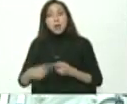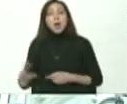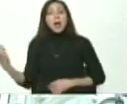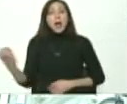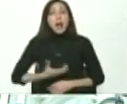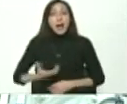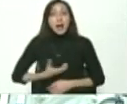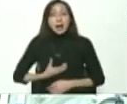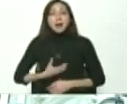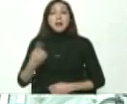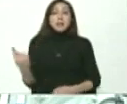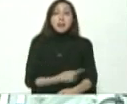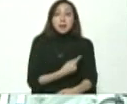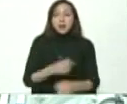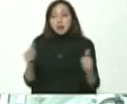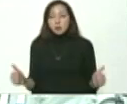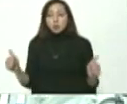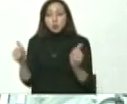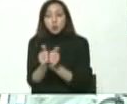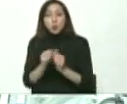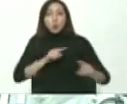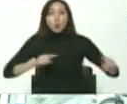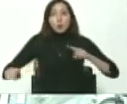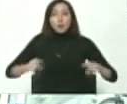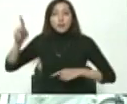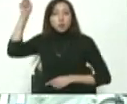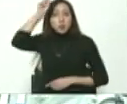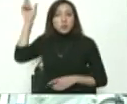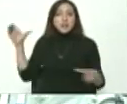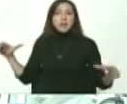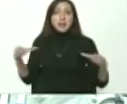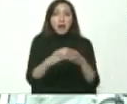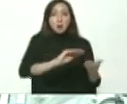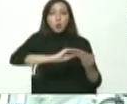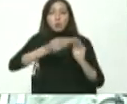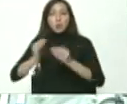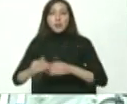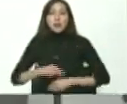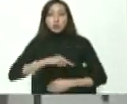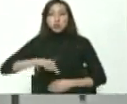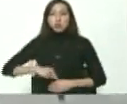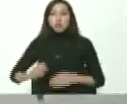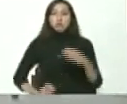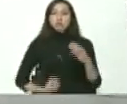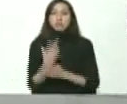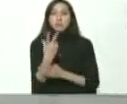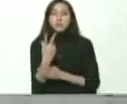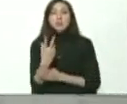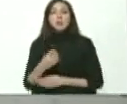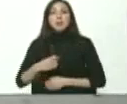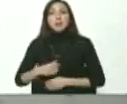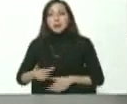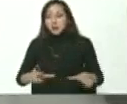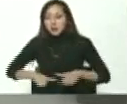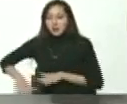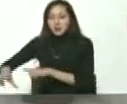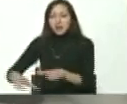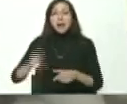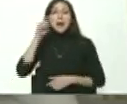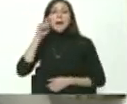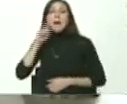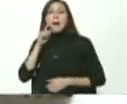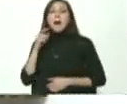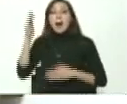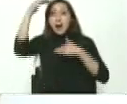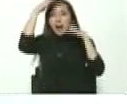hermana Loa Núñez, conjuntamente con el movimiento indígena. Hoy nos encontramos inaugurando el materno infantil Hugo Chávez, en honor a